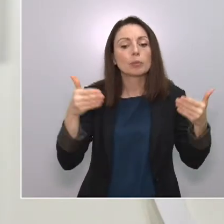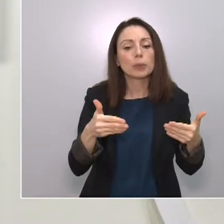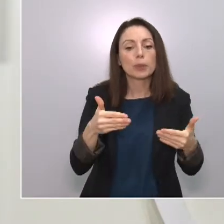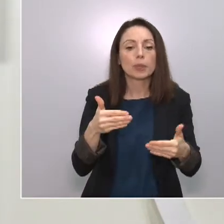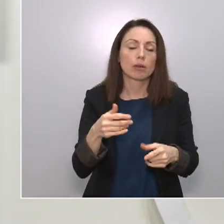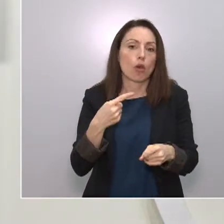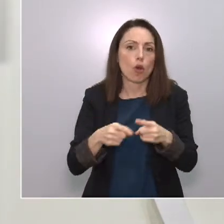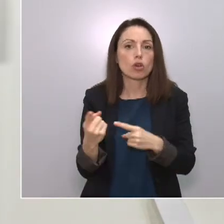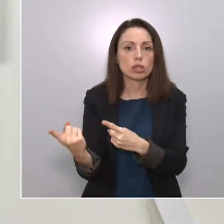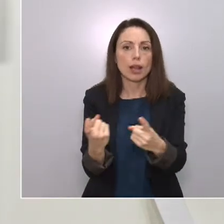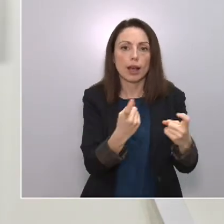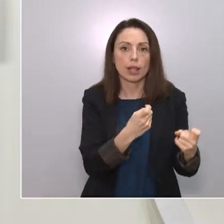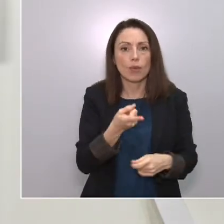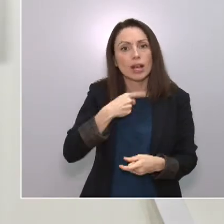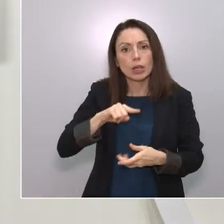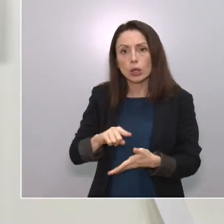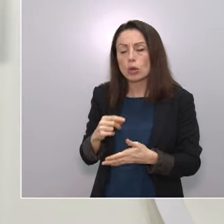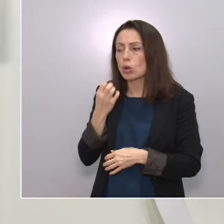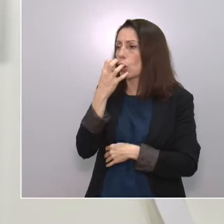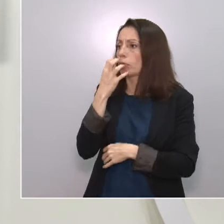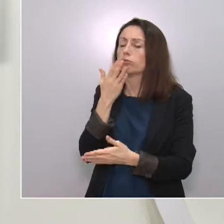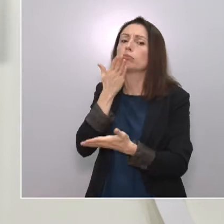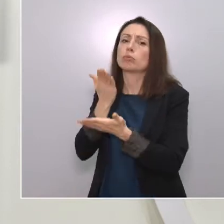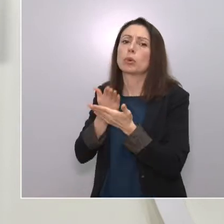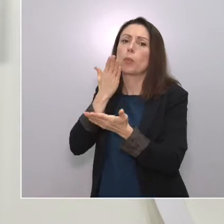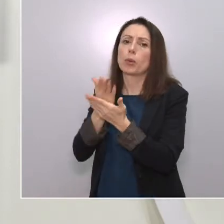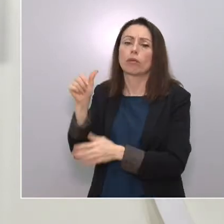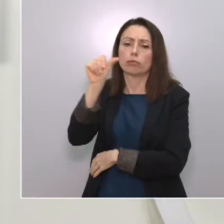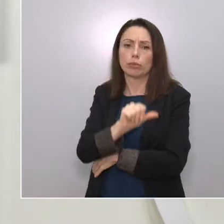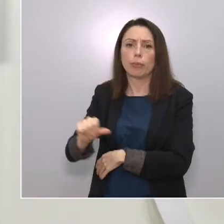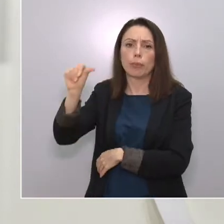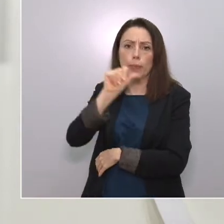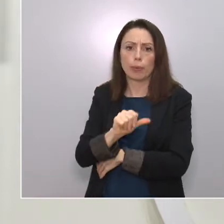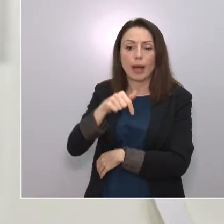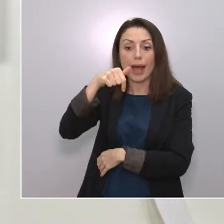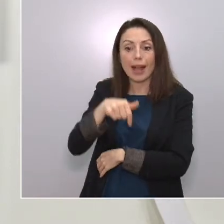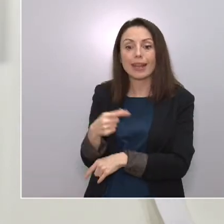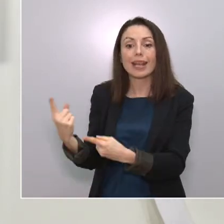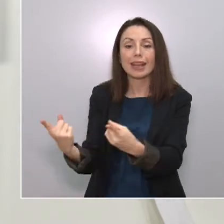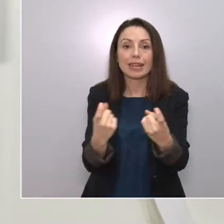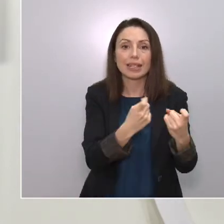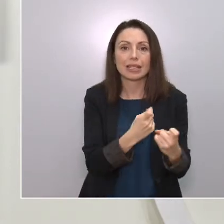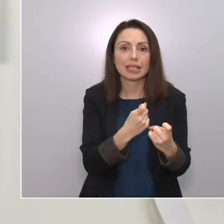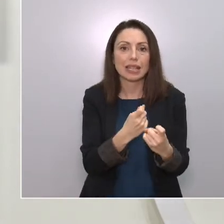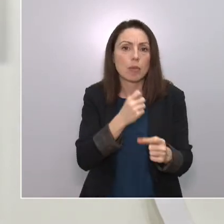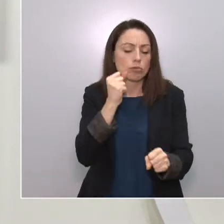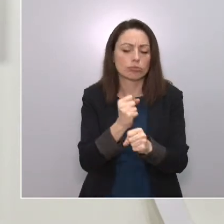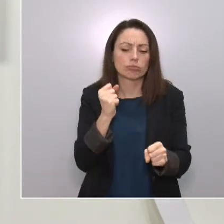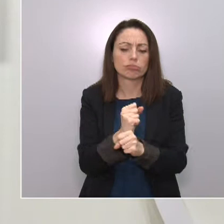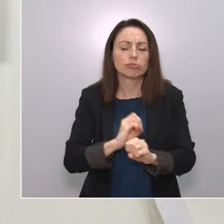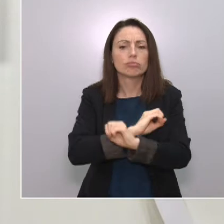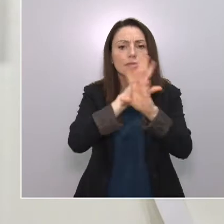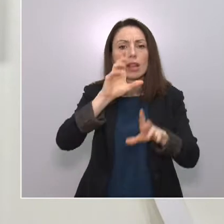por otra parte, lo que venimos reclamando desde la región de Murcia desde hace semanas. Necesitamos acciones claras.